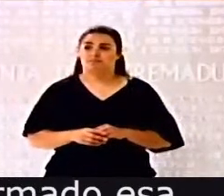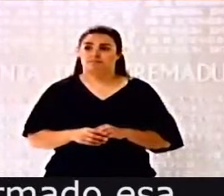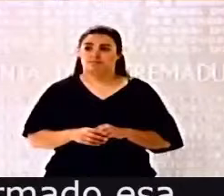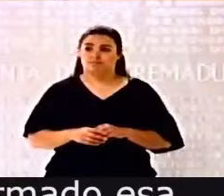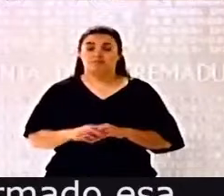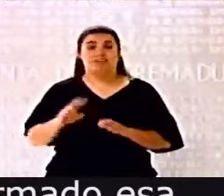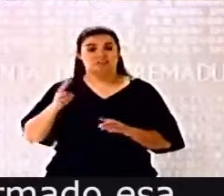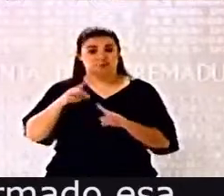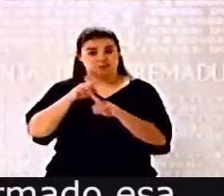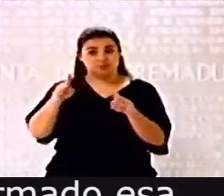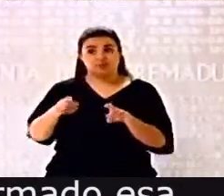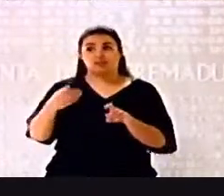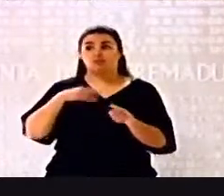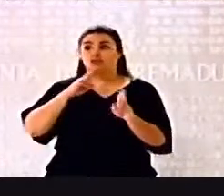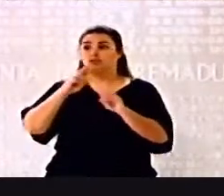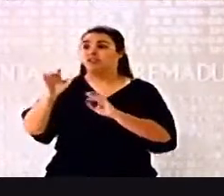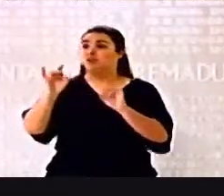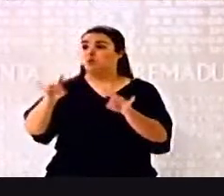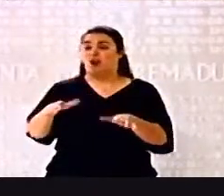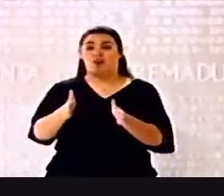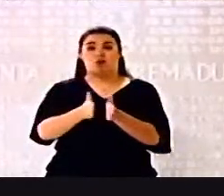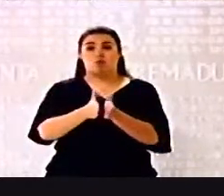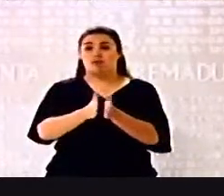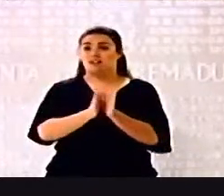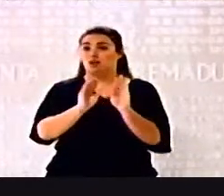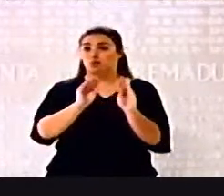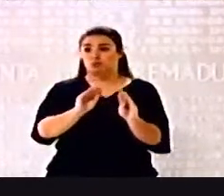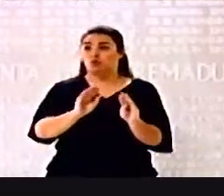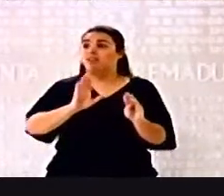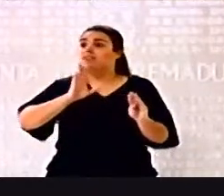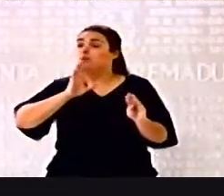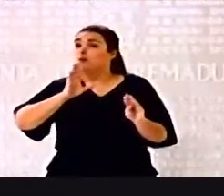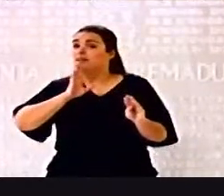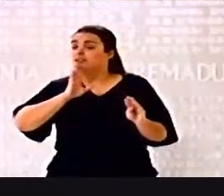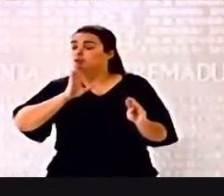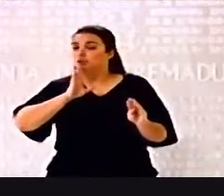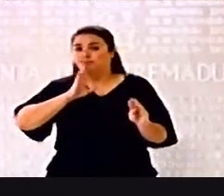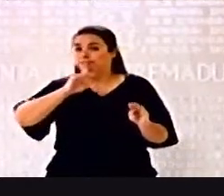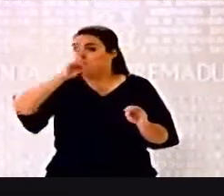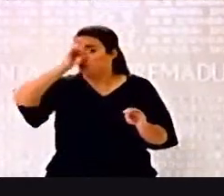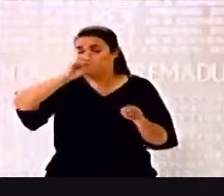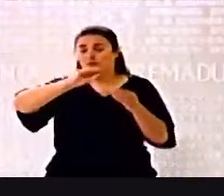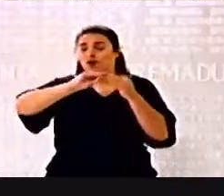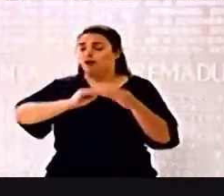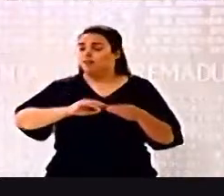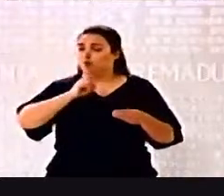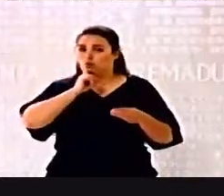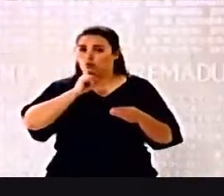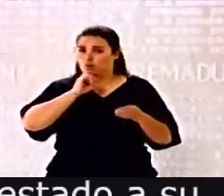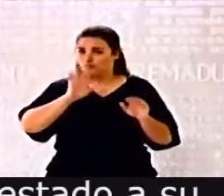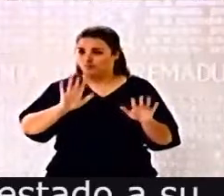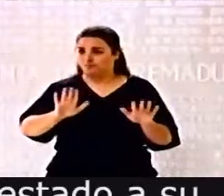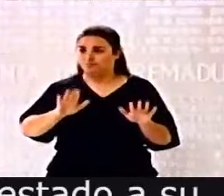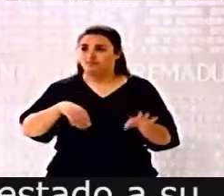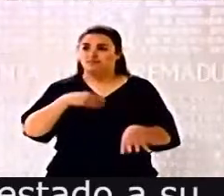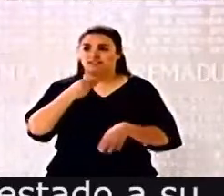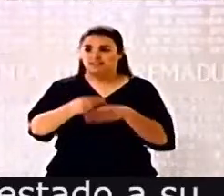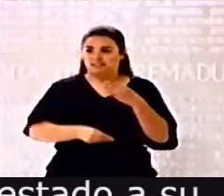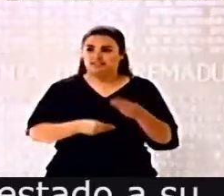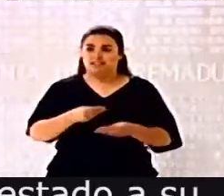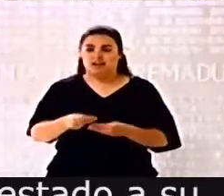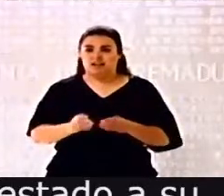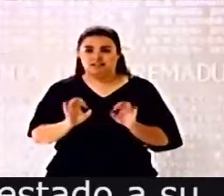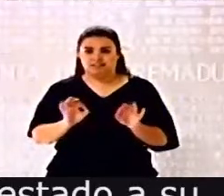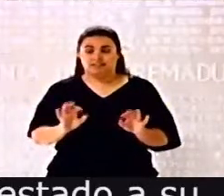A la segunda pregunta le contesto lo mismo que le he contestado a su compañero. De momento no tenemos conocimiento de que esto